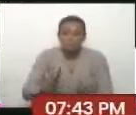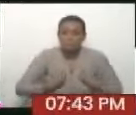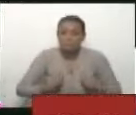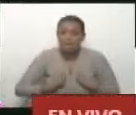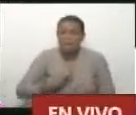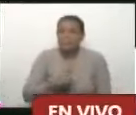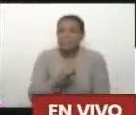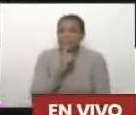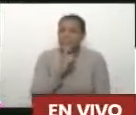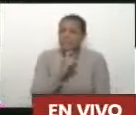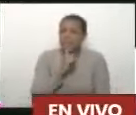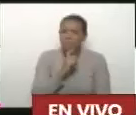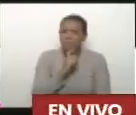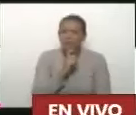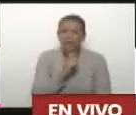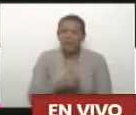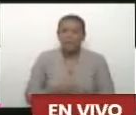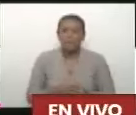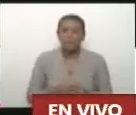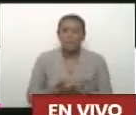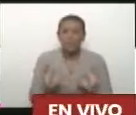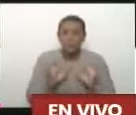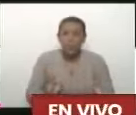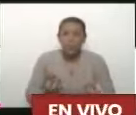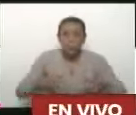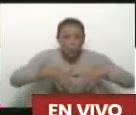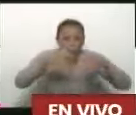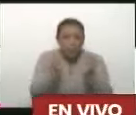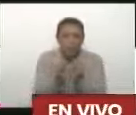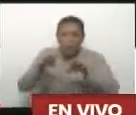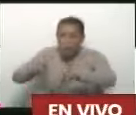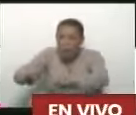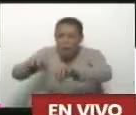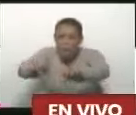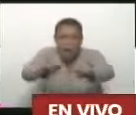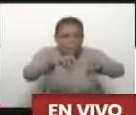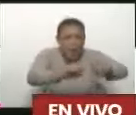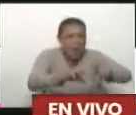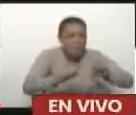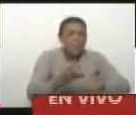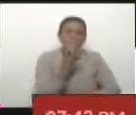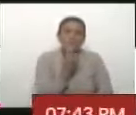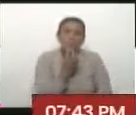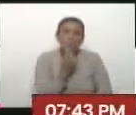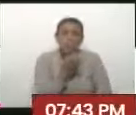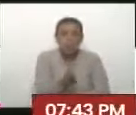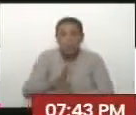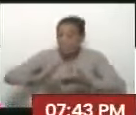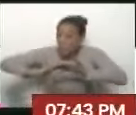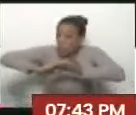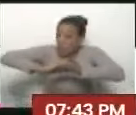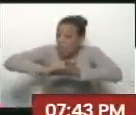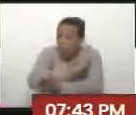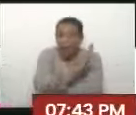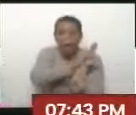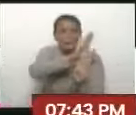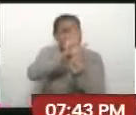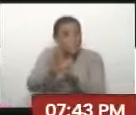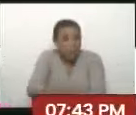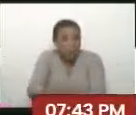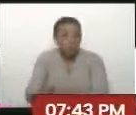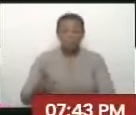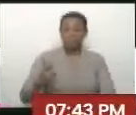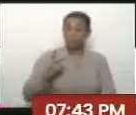verdadero holocausto las fuerzas de ocupación israelí con el total apoyo